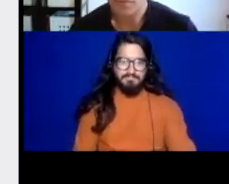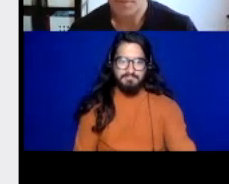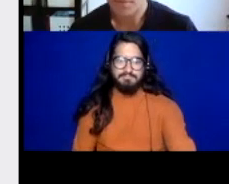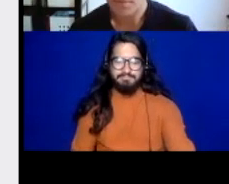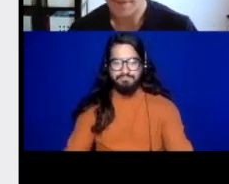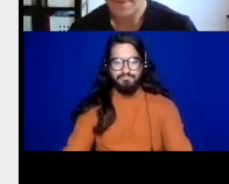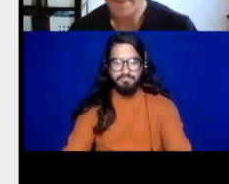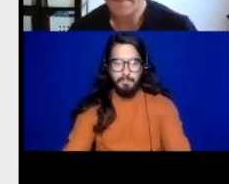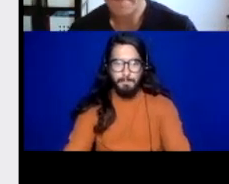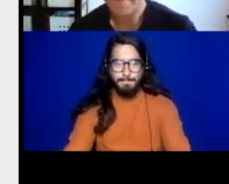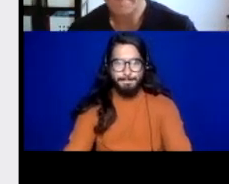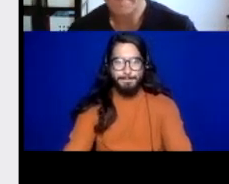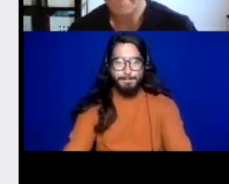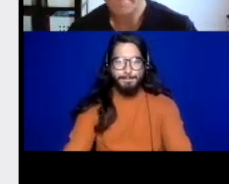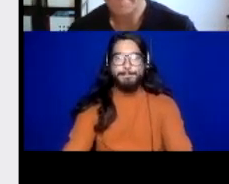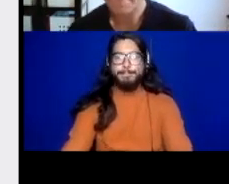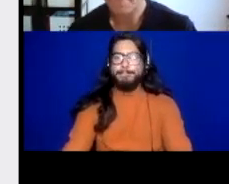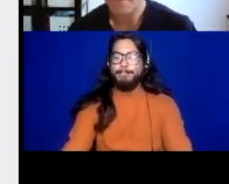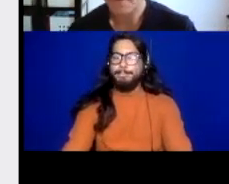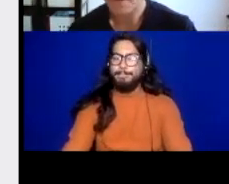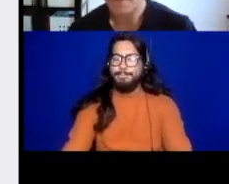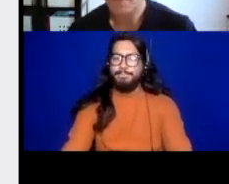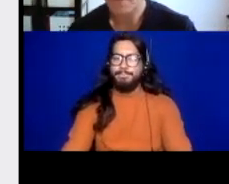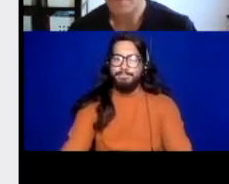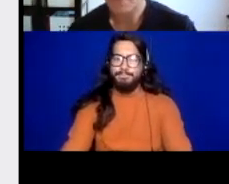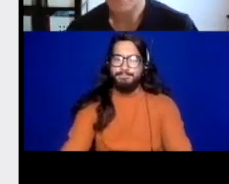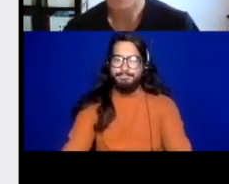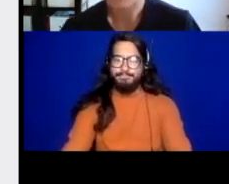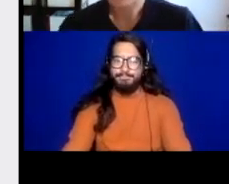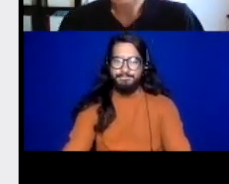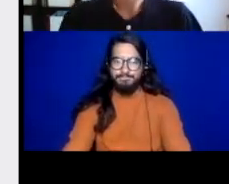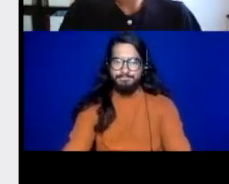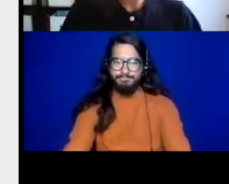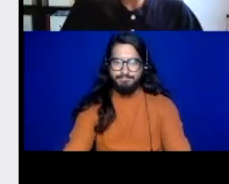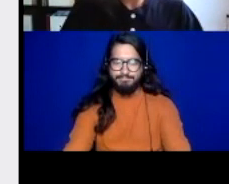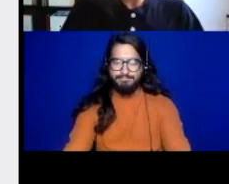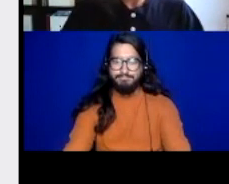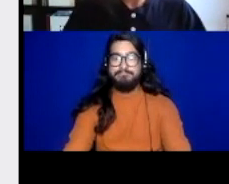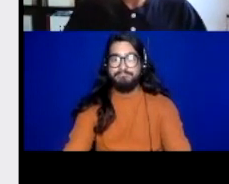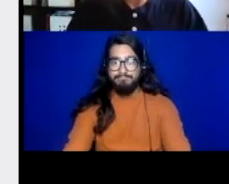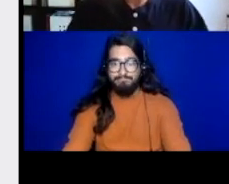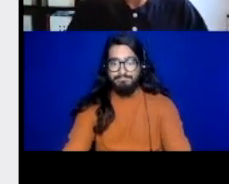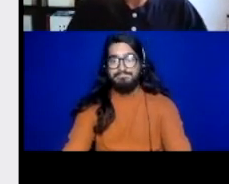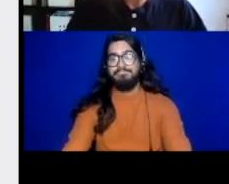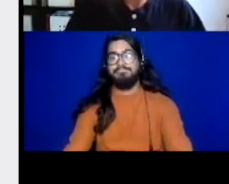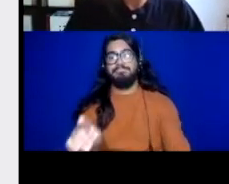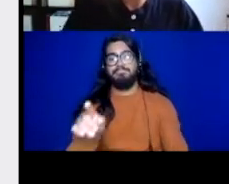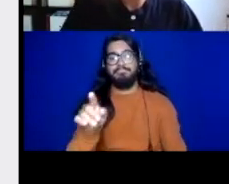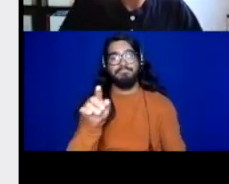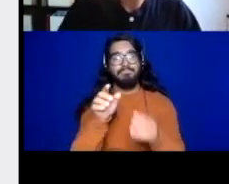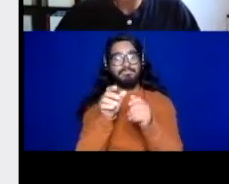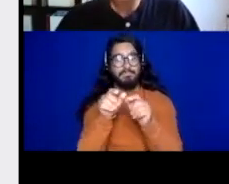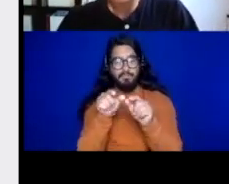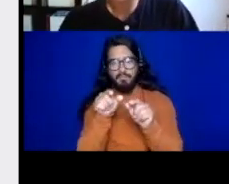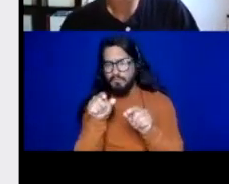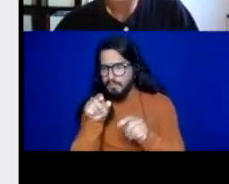We Within the org, 10. Dentro de la